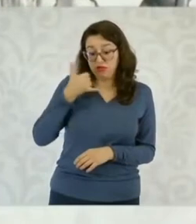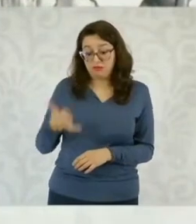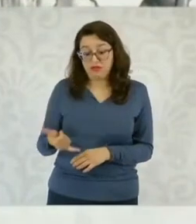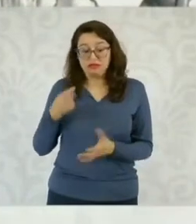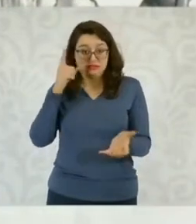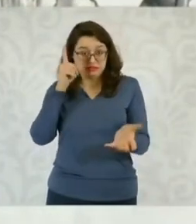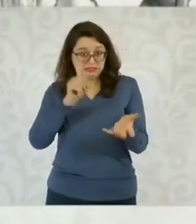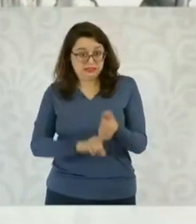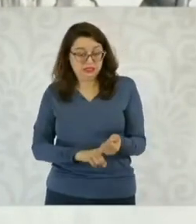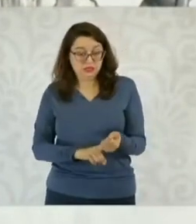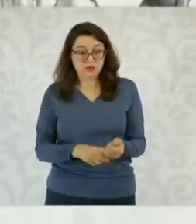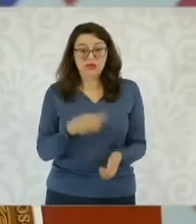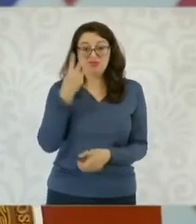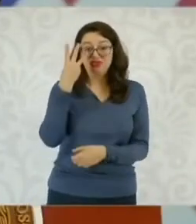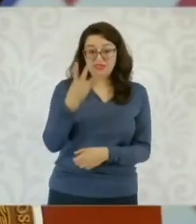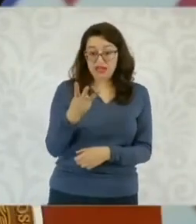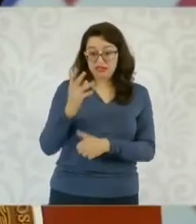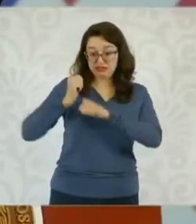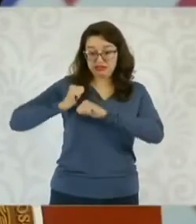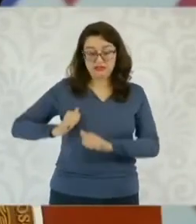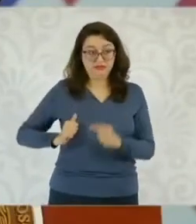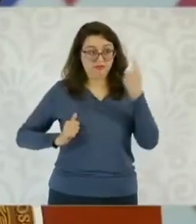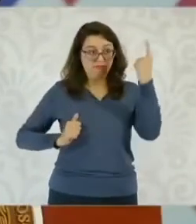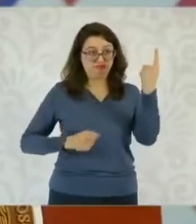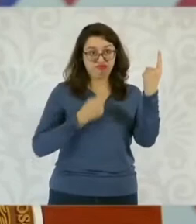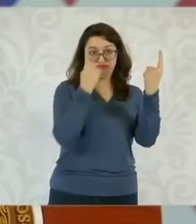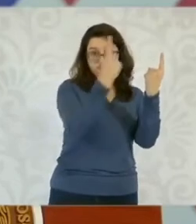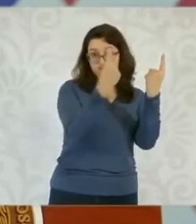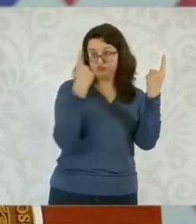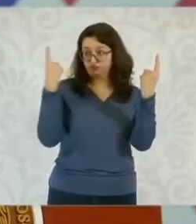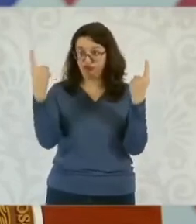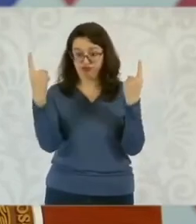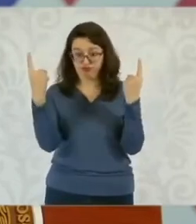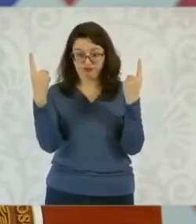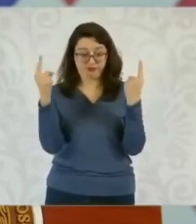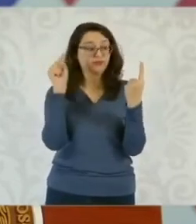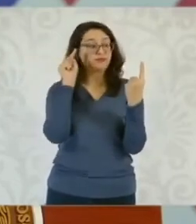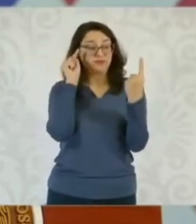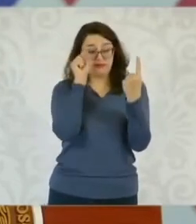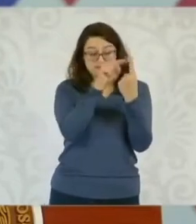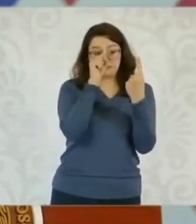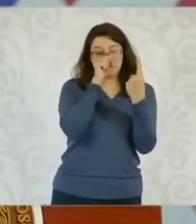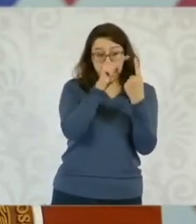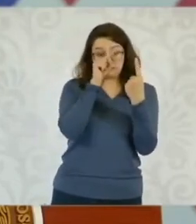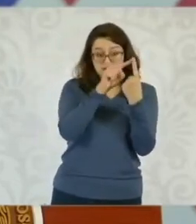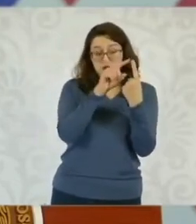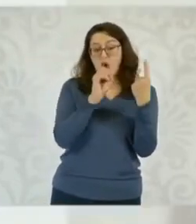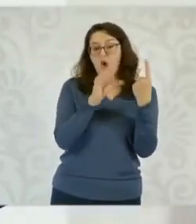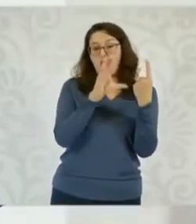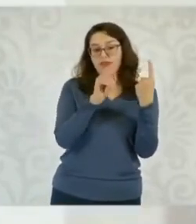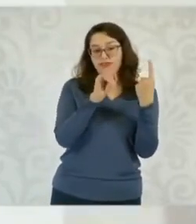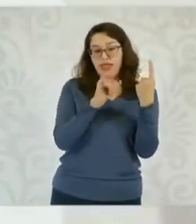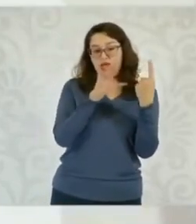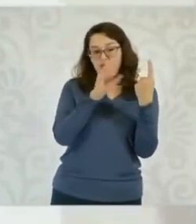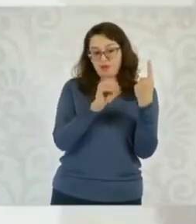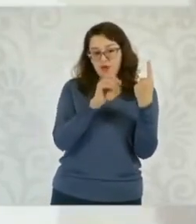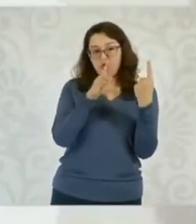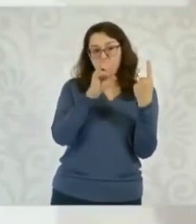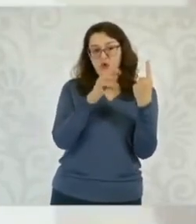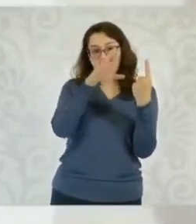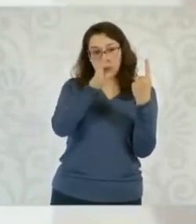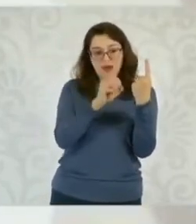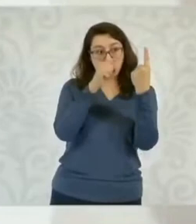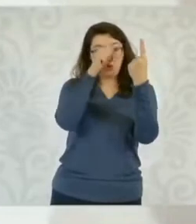3 direcciones generales. La dirección general, que es la que ocupa Octavio Romero, tiene una